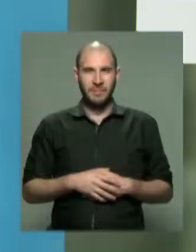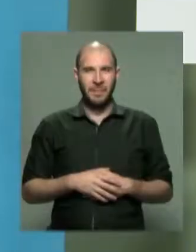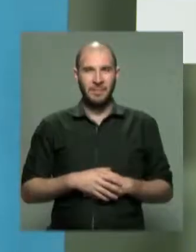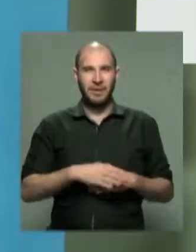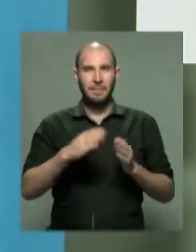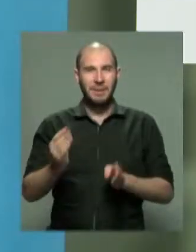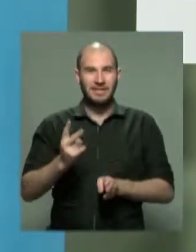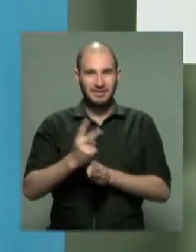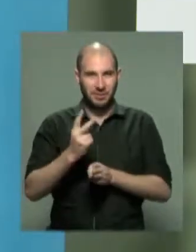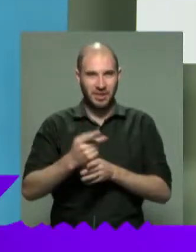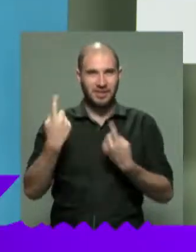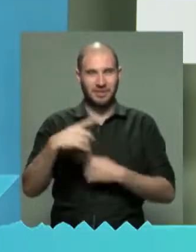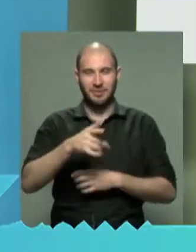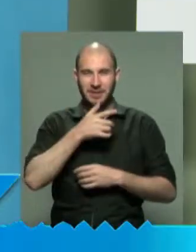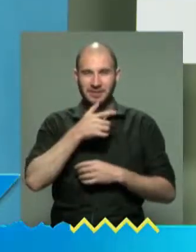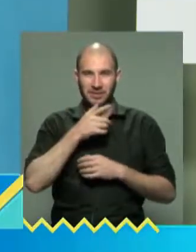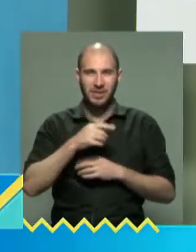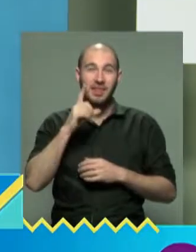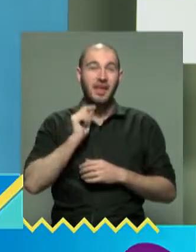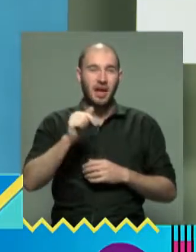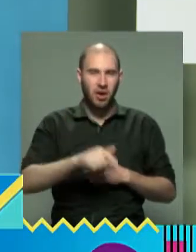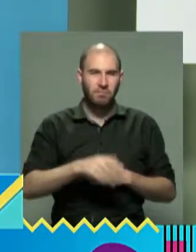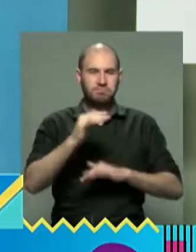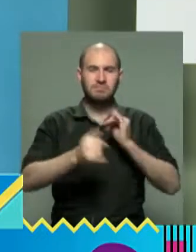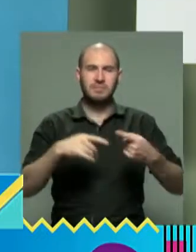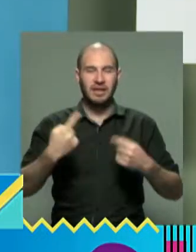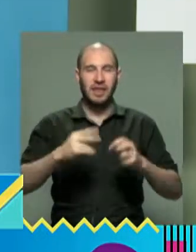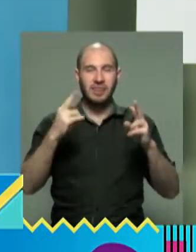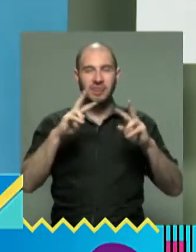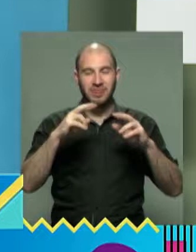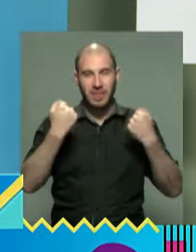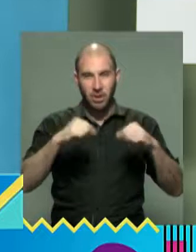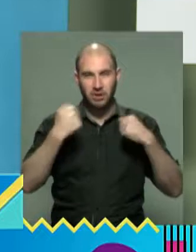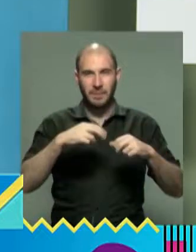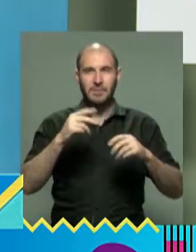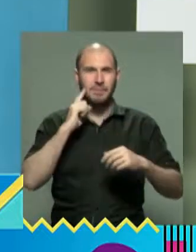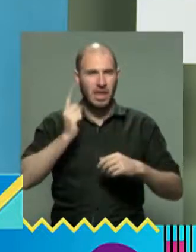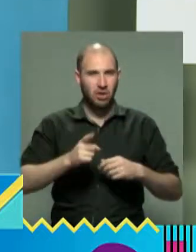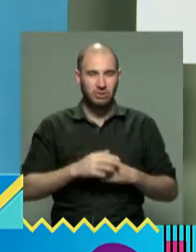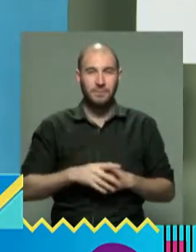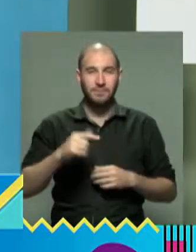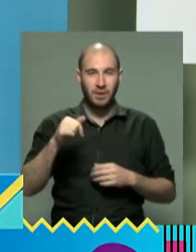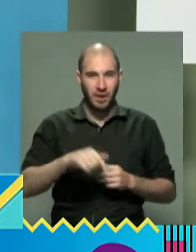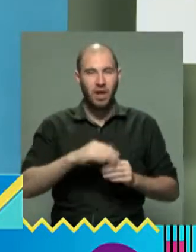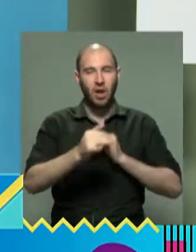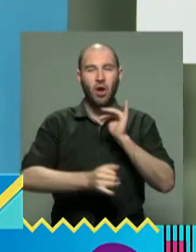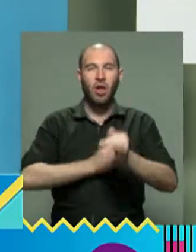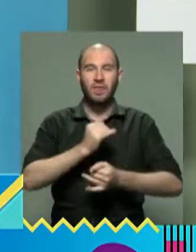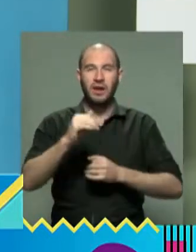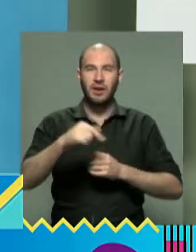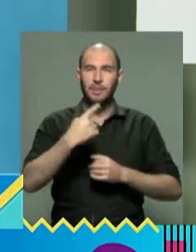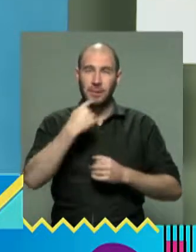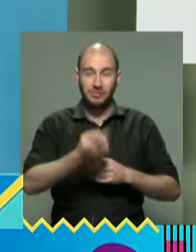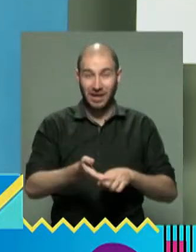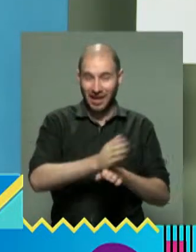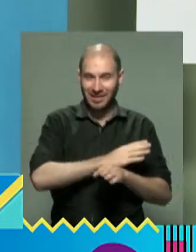Llegamos al segundo bloque de Distintos Parecidos. En el día de hoy estamos hablando de deportes extremos. Y ahora sí quería ya pasar a esto un poco de la pregunta